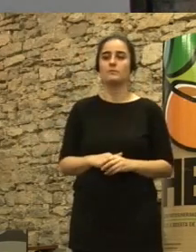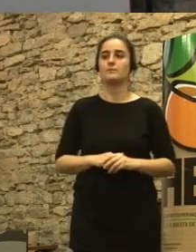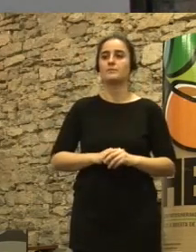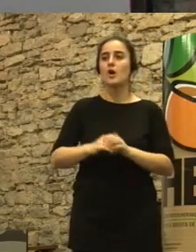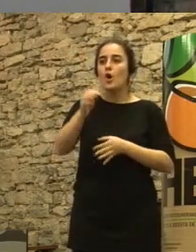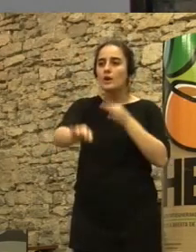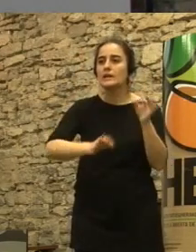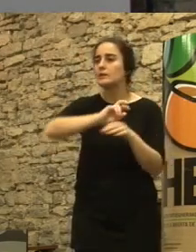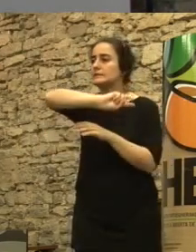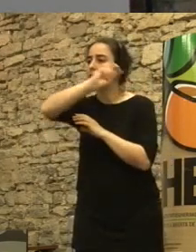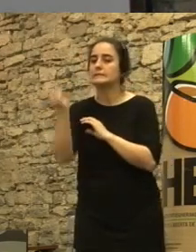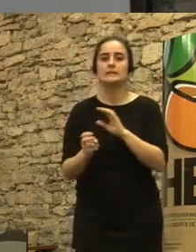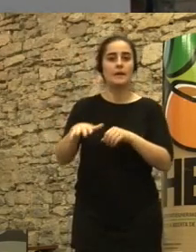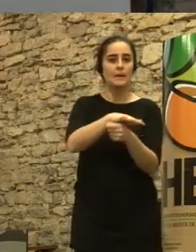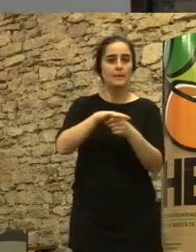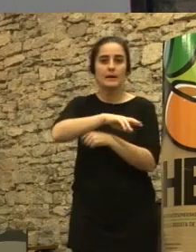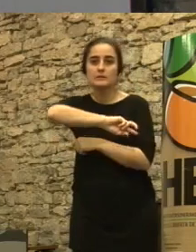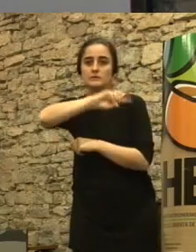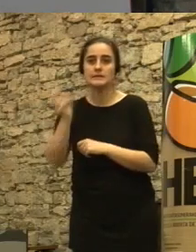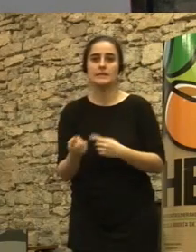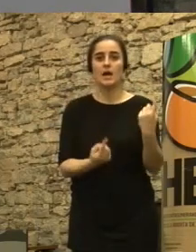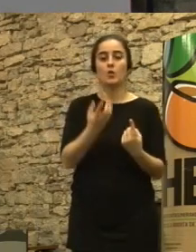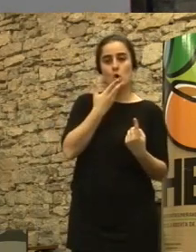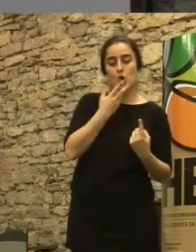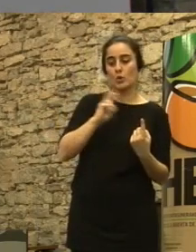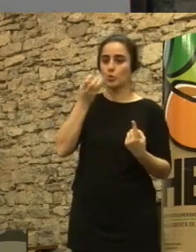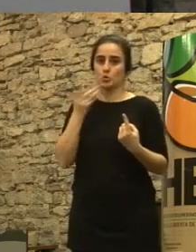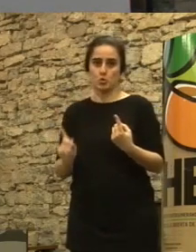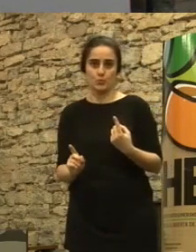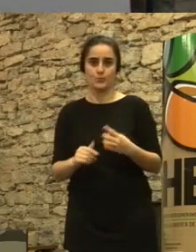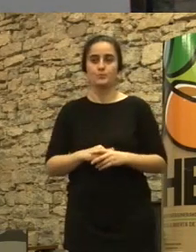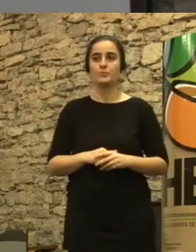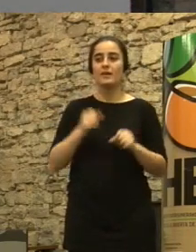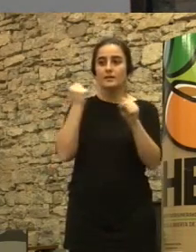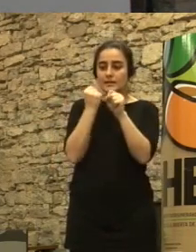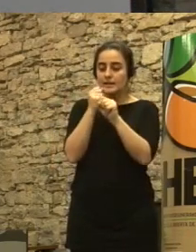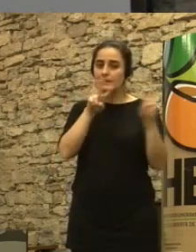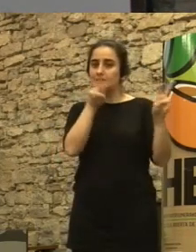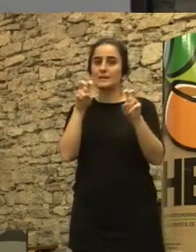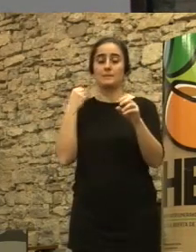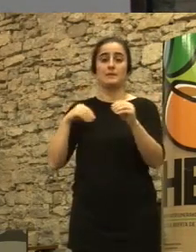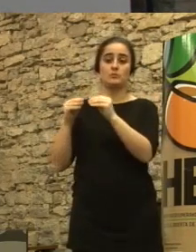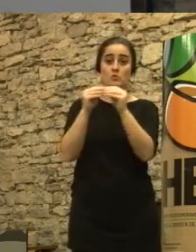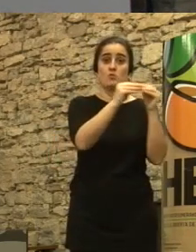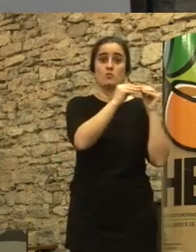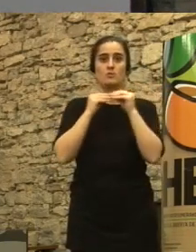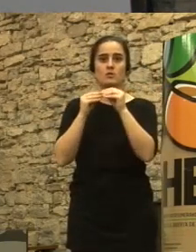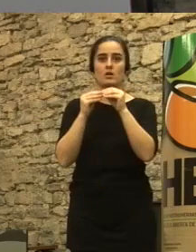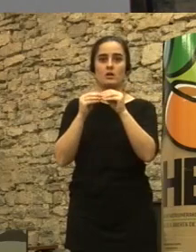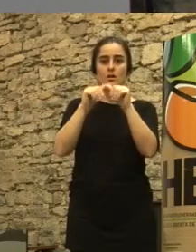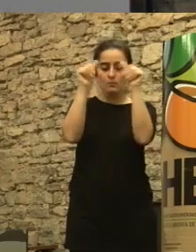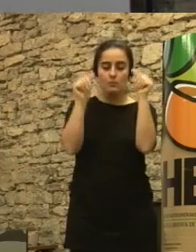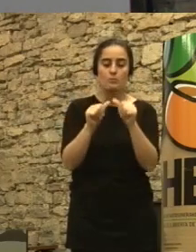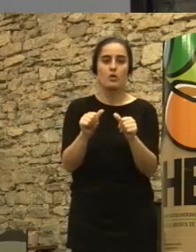organizaciones en diferentes barrios, algunos se conocen, muchos no. Están trabajando en lo mismo y están repitiendo modelos